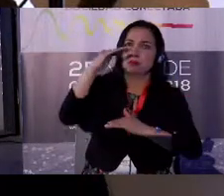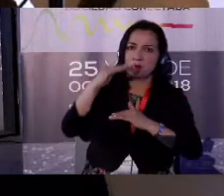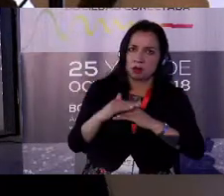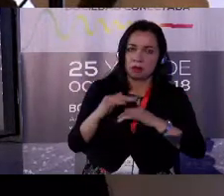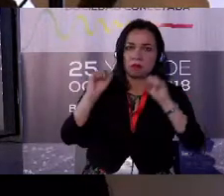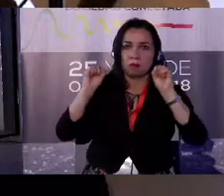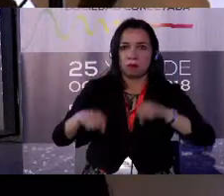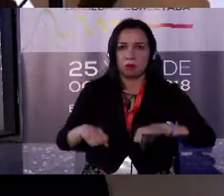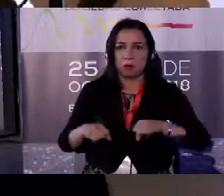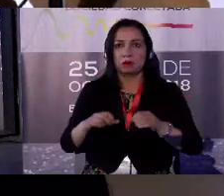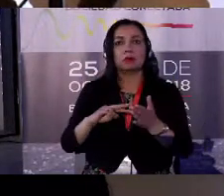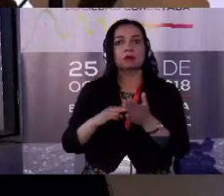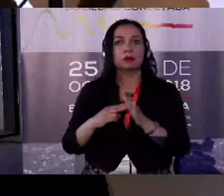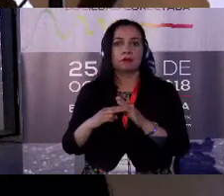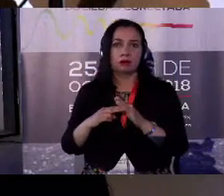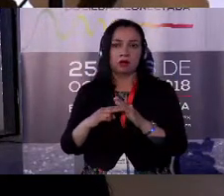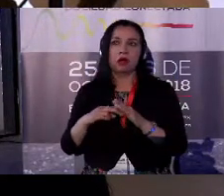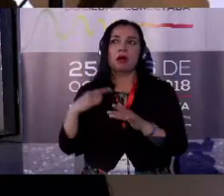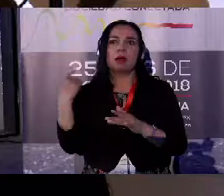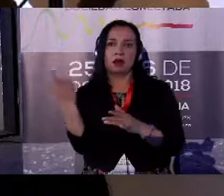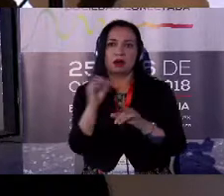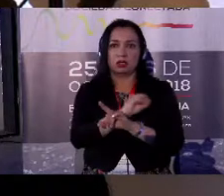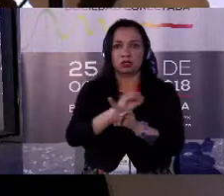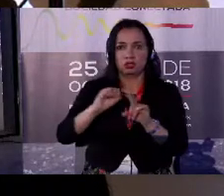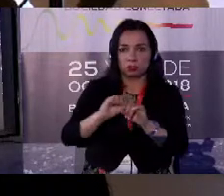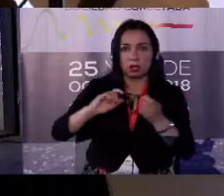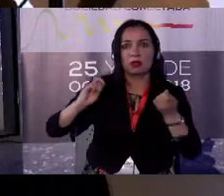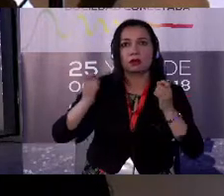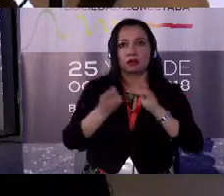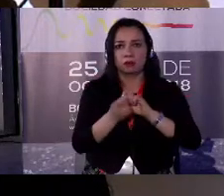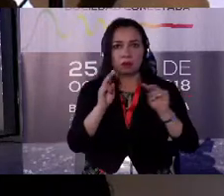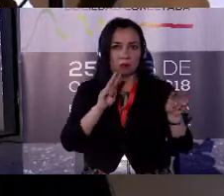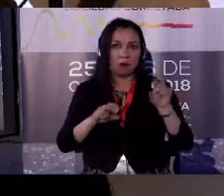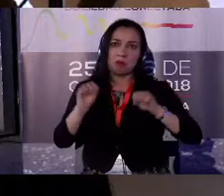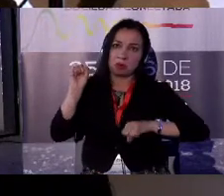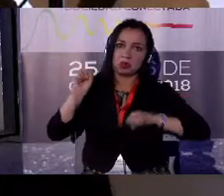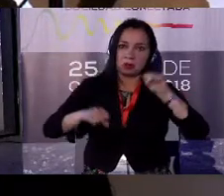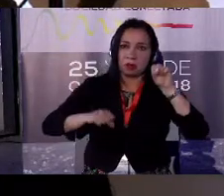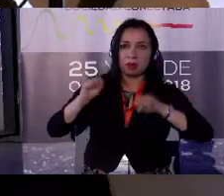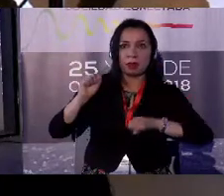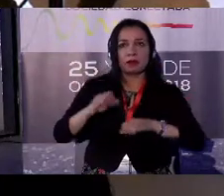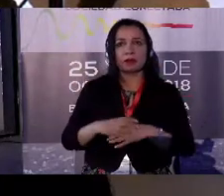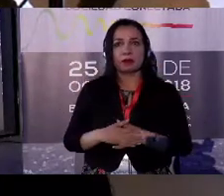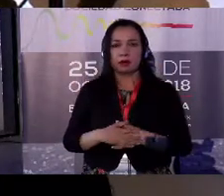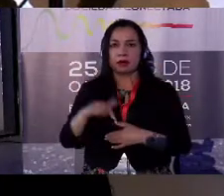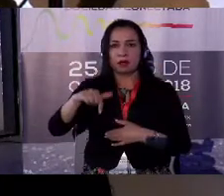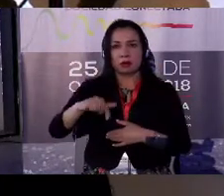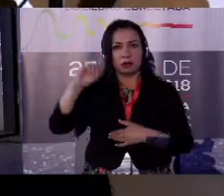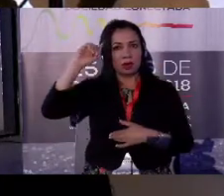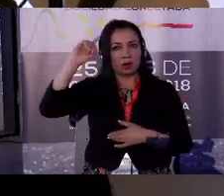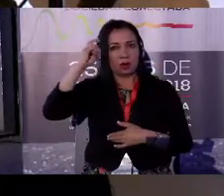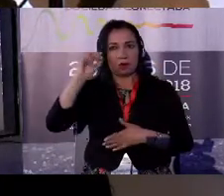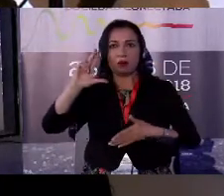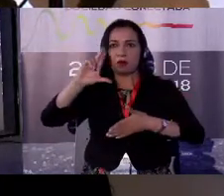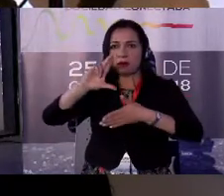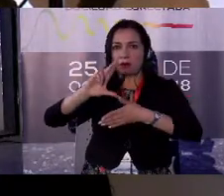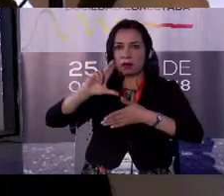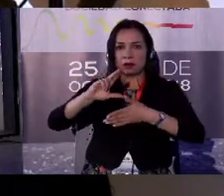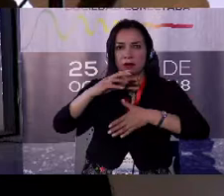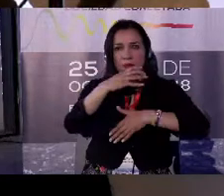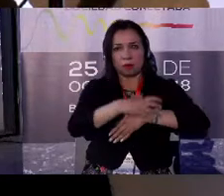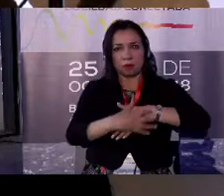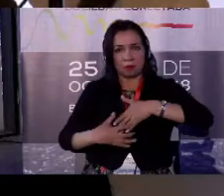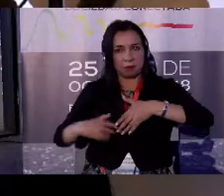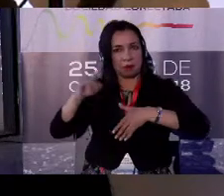transformación de nuestras sociedades. Y acá los gobiernos de América Latina tienen que hacer un análisis